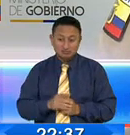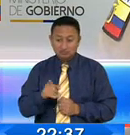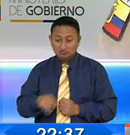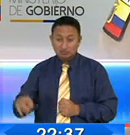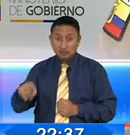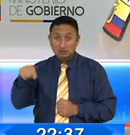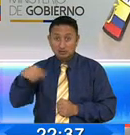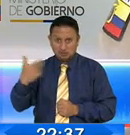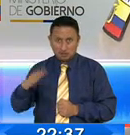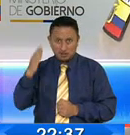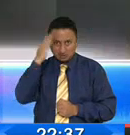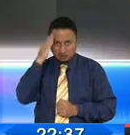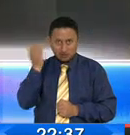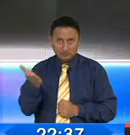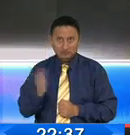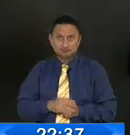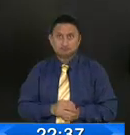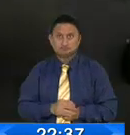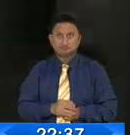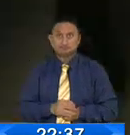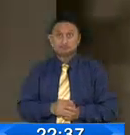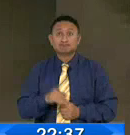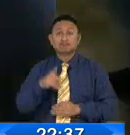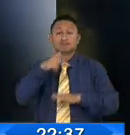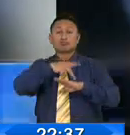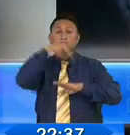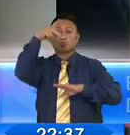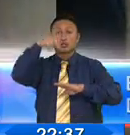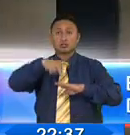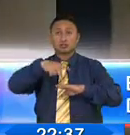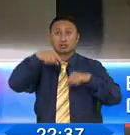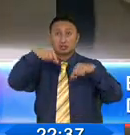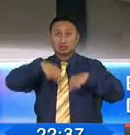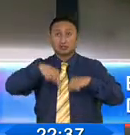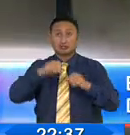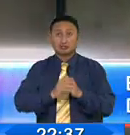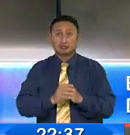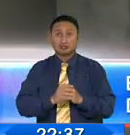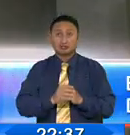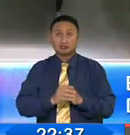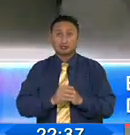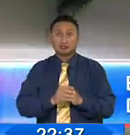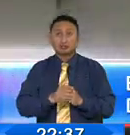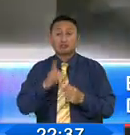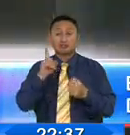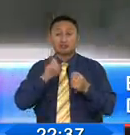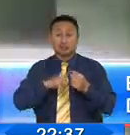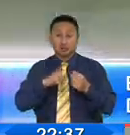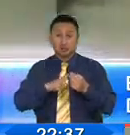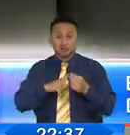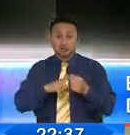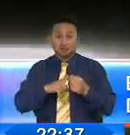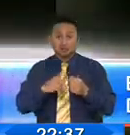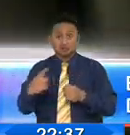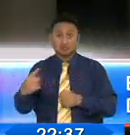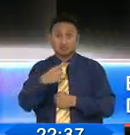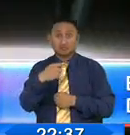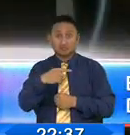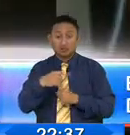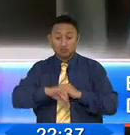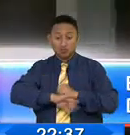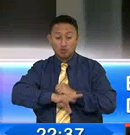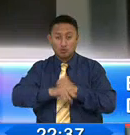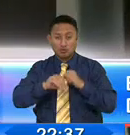tener este conocimiento. En la provincia de Pichincha y en este caso específico en el Distrito Metropolitano de Quito, este tipo de actos delictivos son